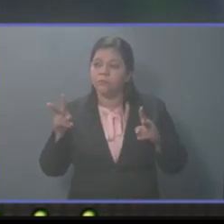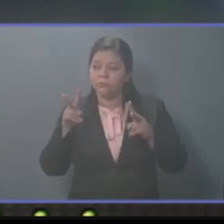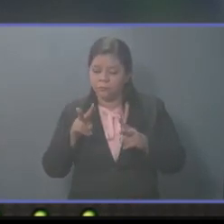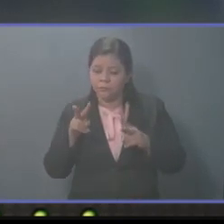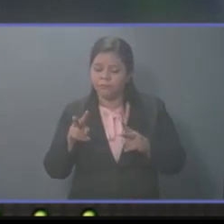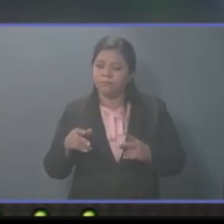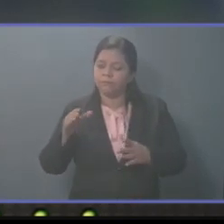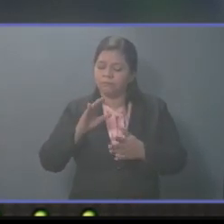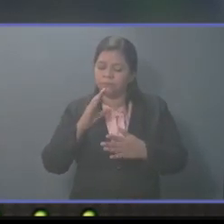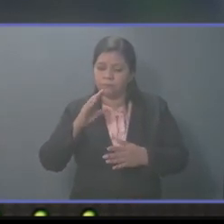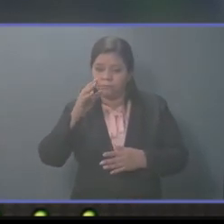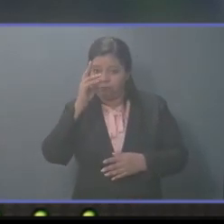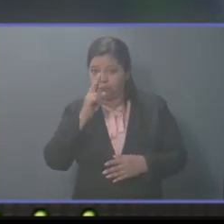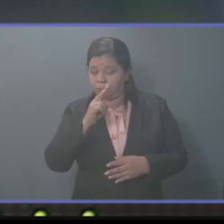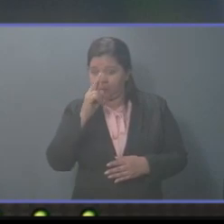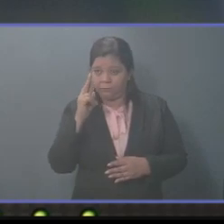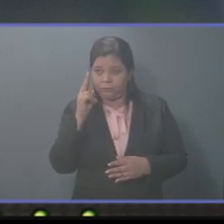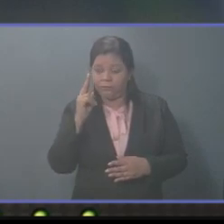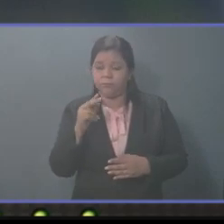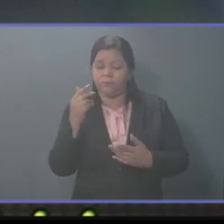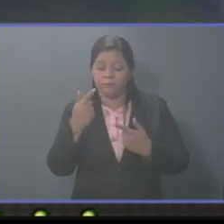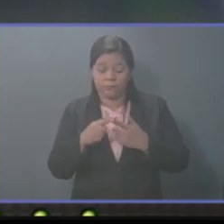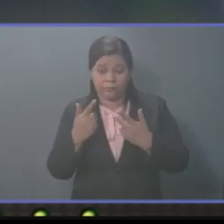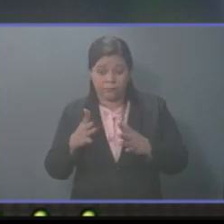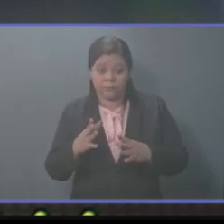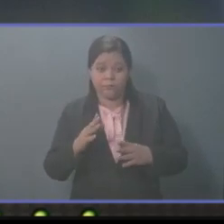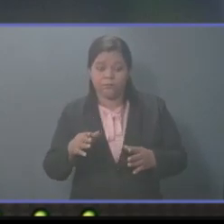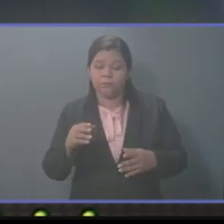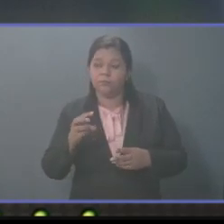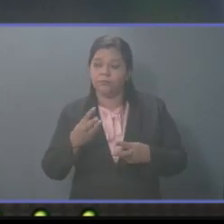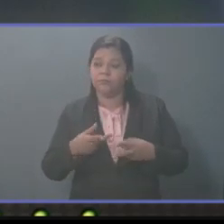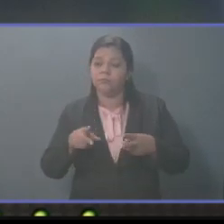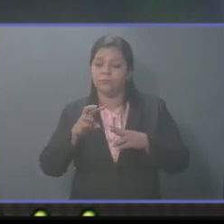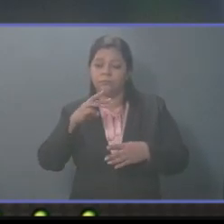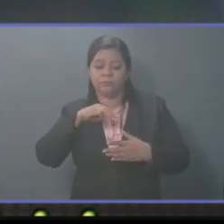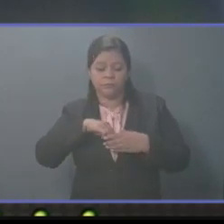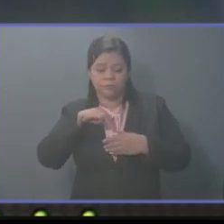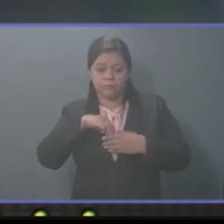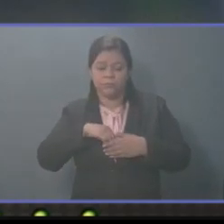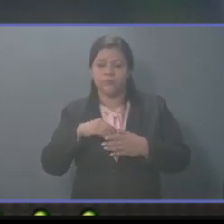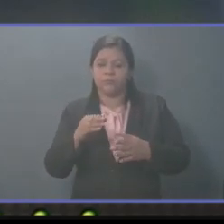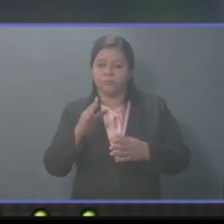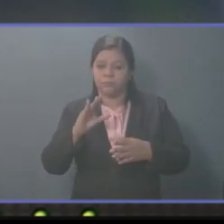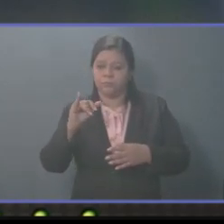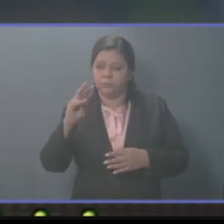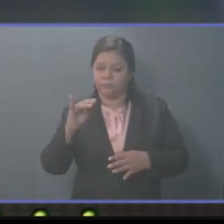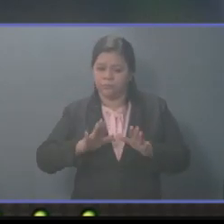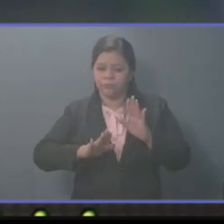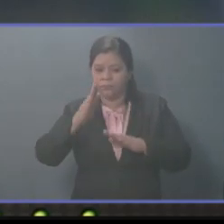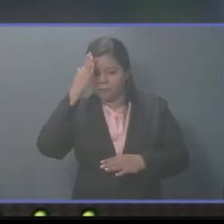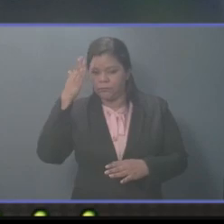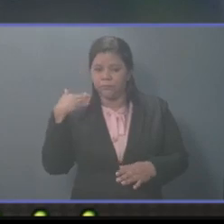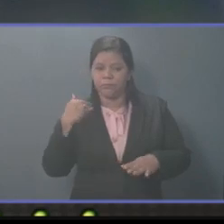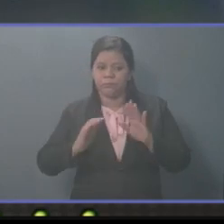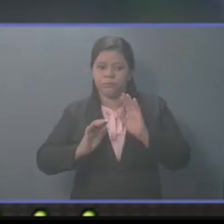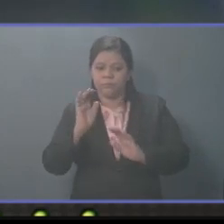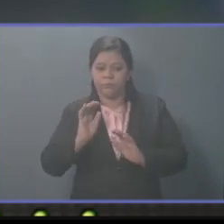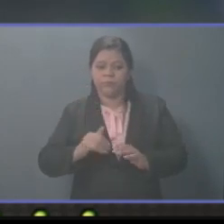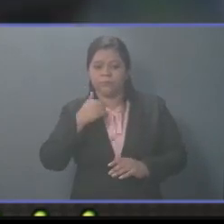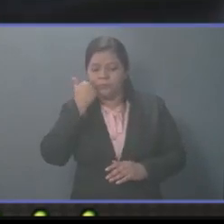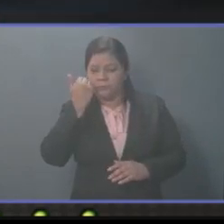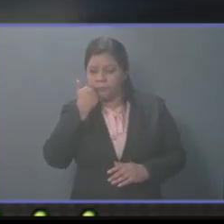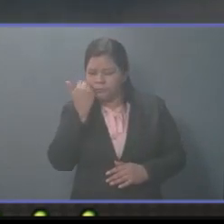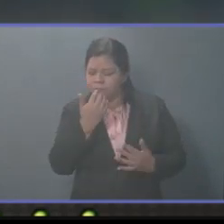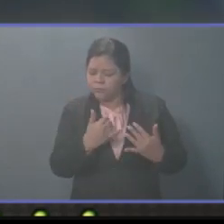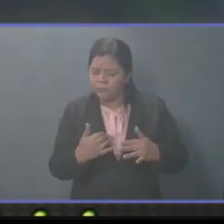cristianos, morales y cívicos, abriendo espacios para la participación de las niñas y jóvenes en